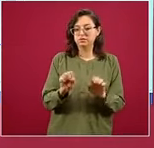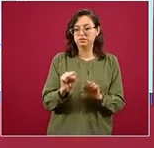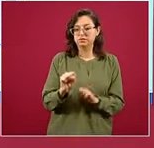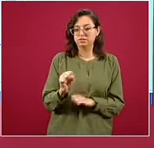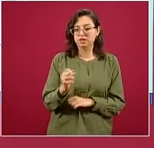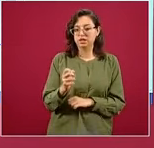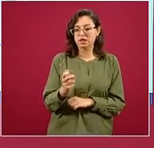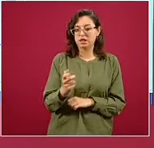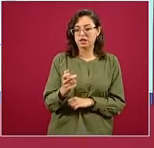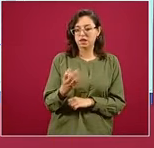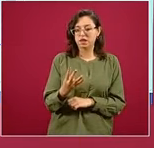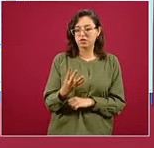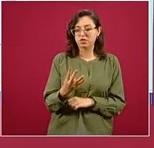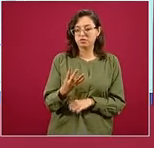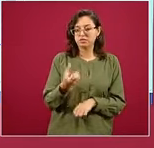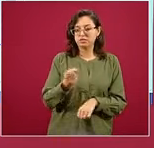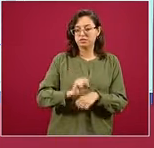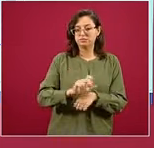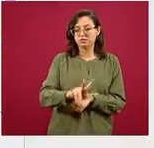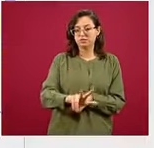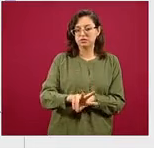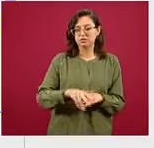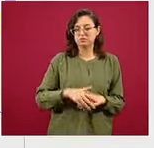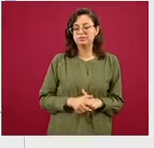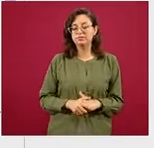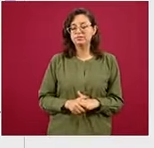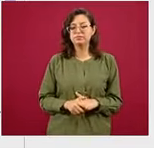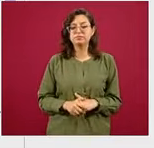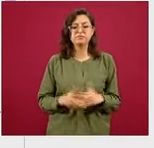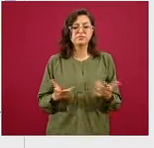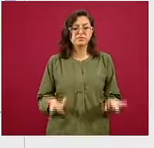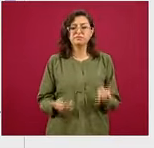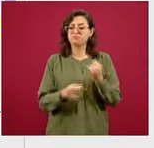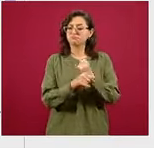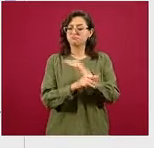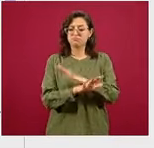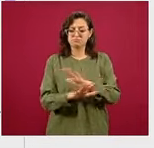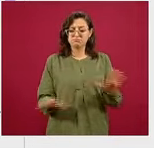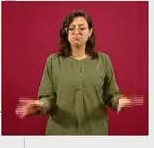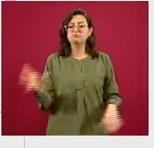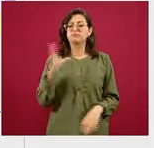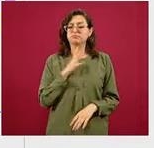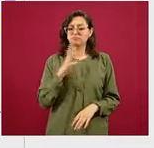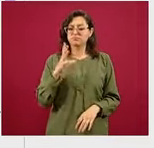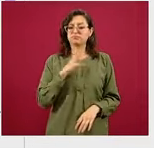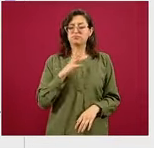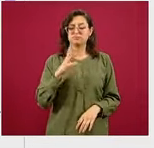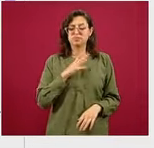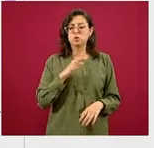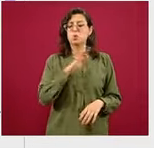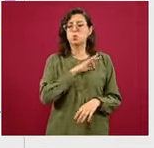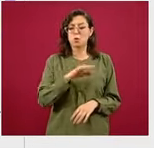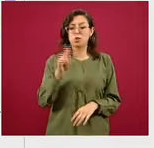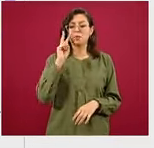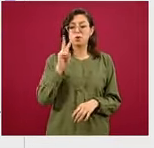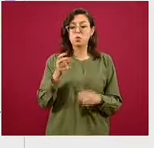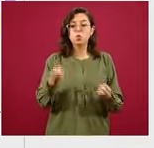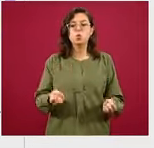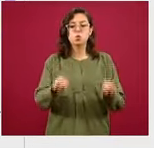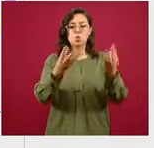17.962 casos negativos en la semana 18. Cada dato que se presenta aquí se puede ver el dato